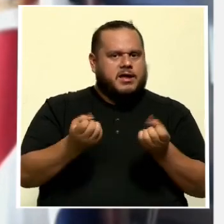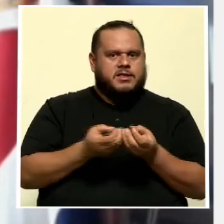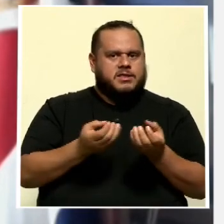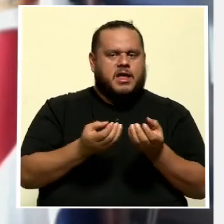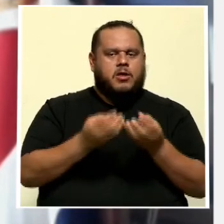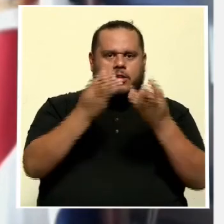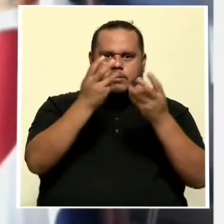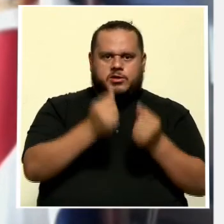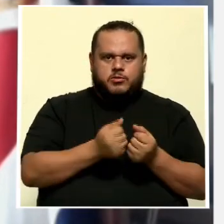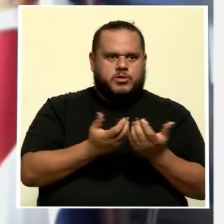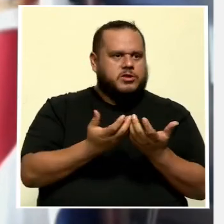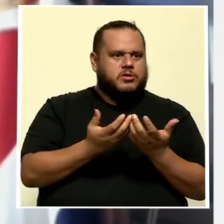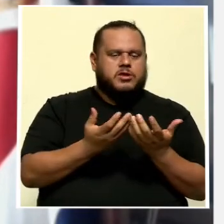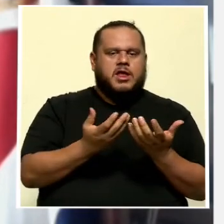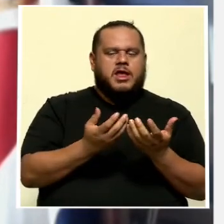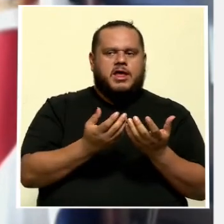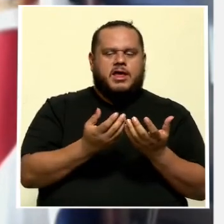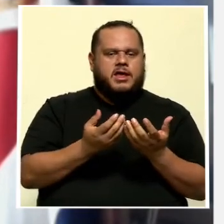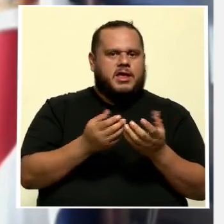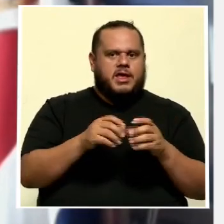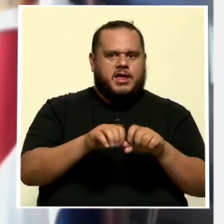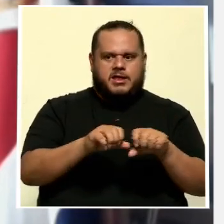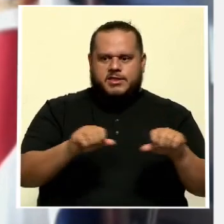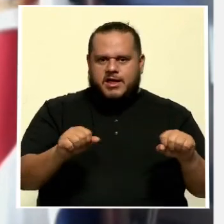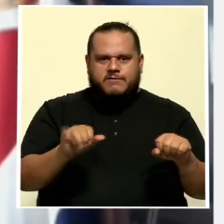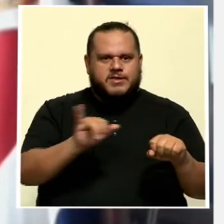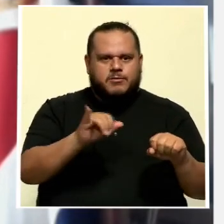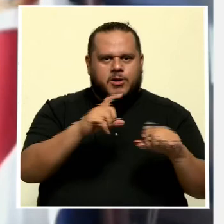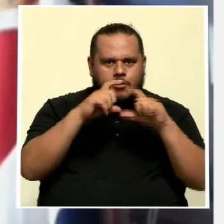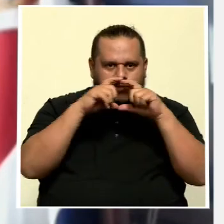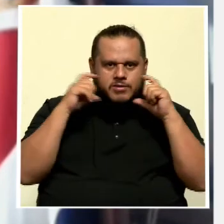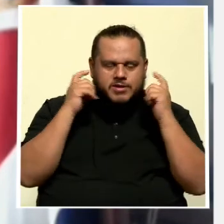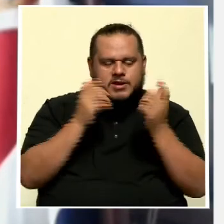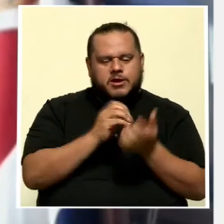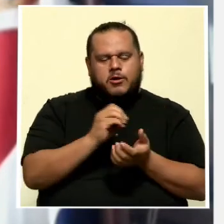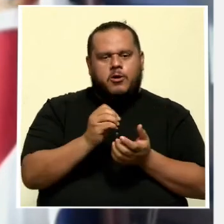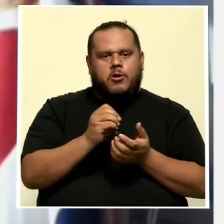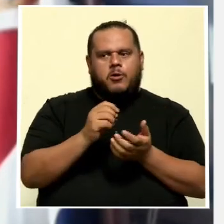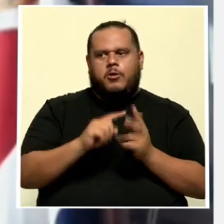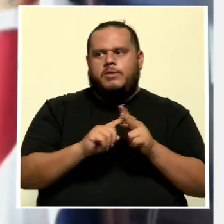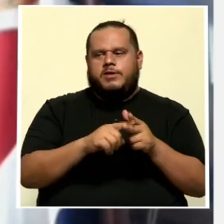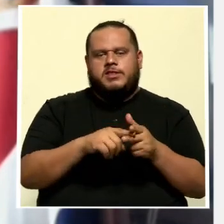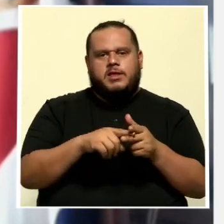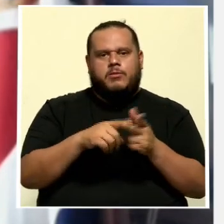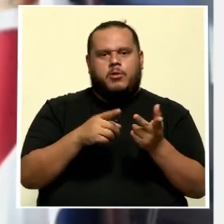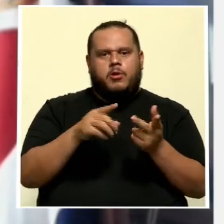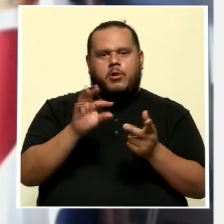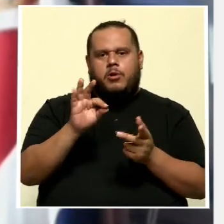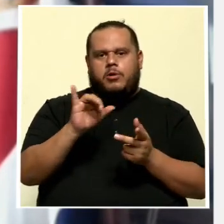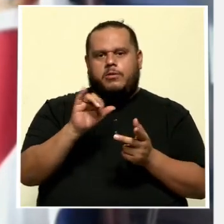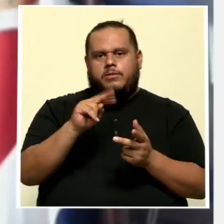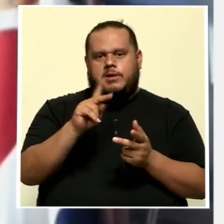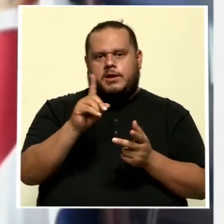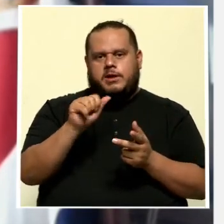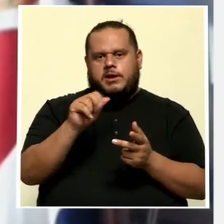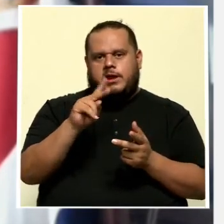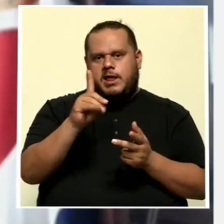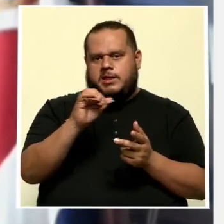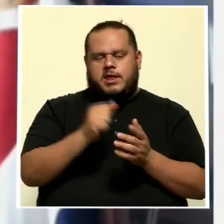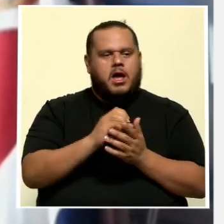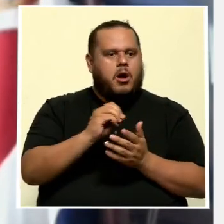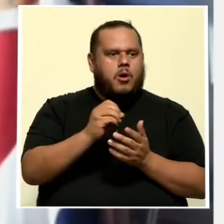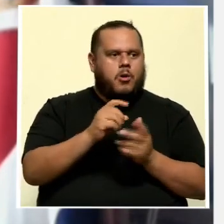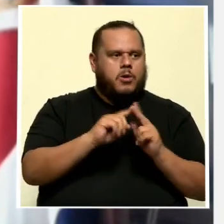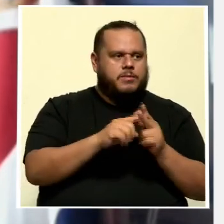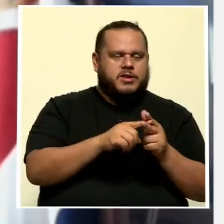en estafas con mascarillas. También usted puede recordar el préstamo finlandés y puede recordar el préstamo